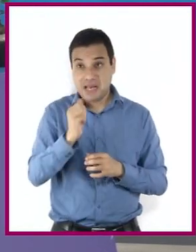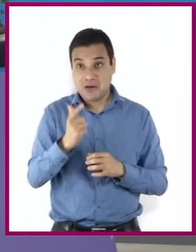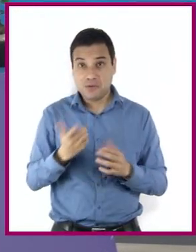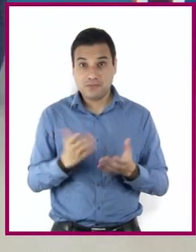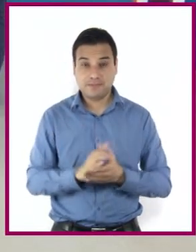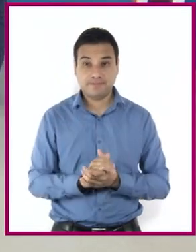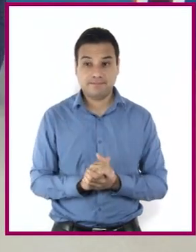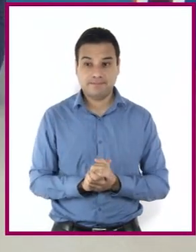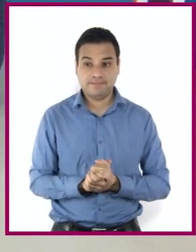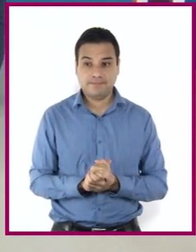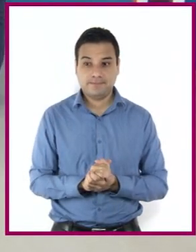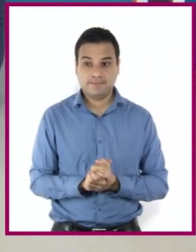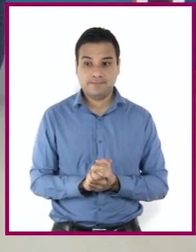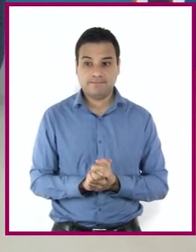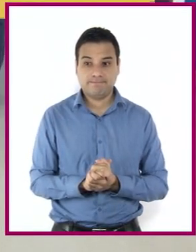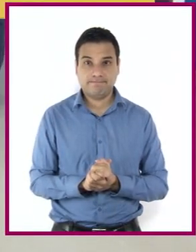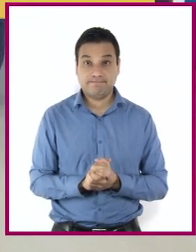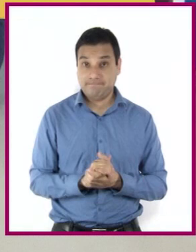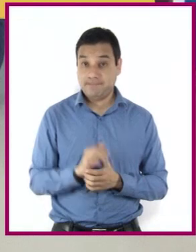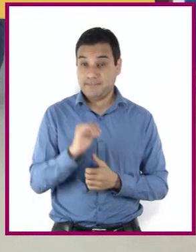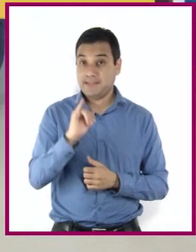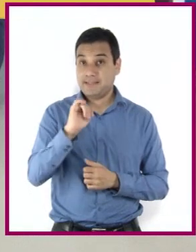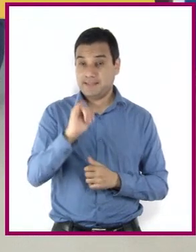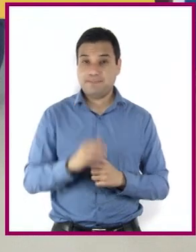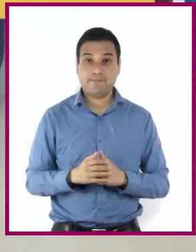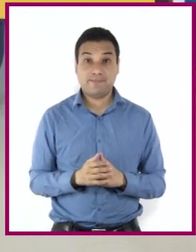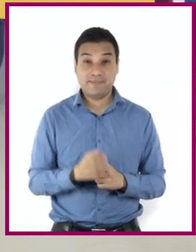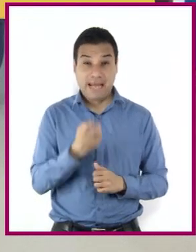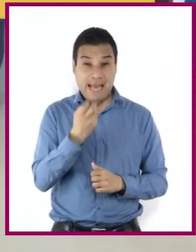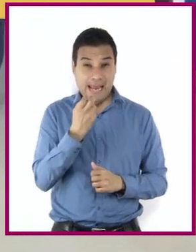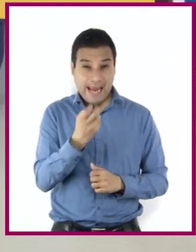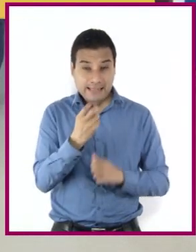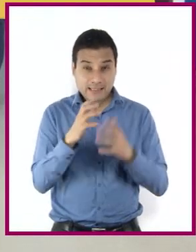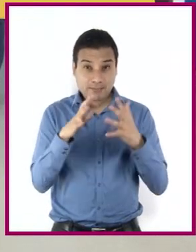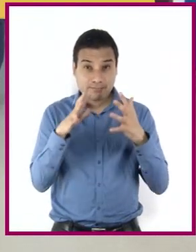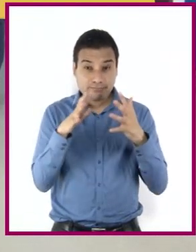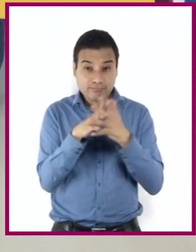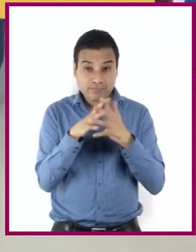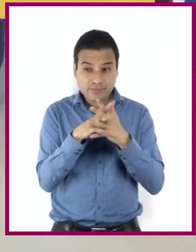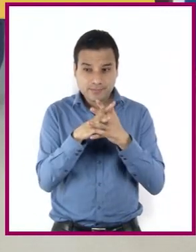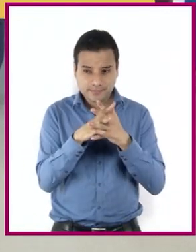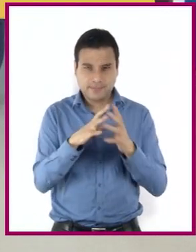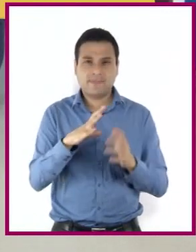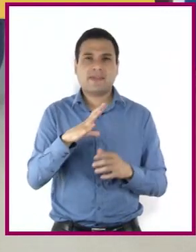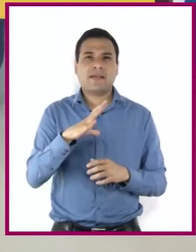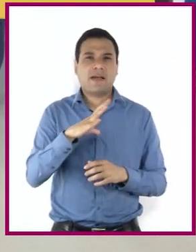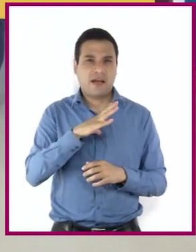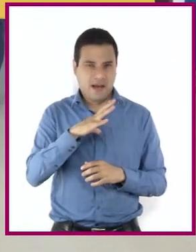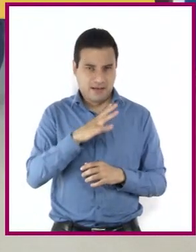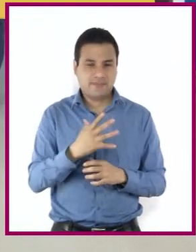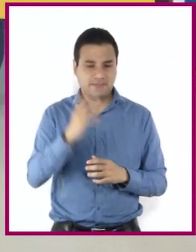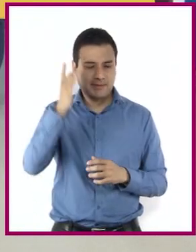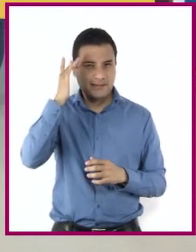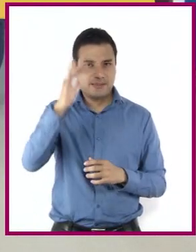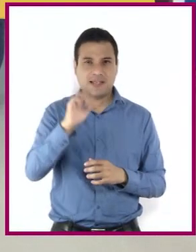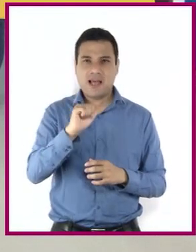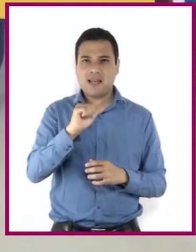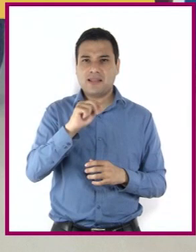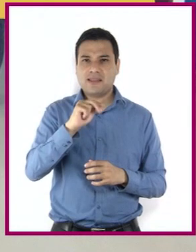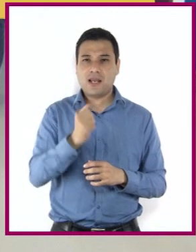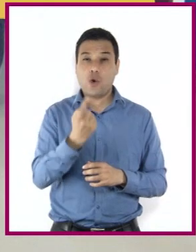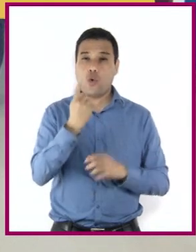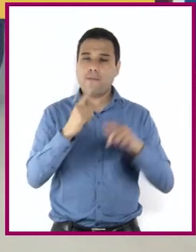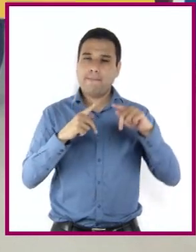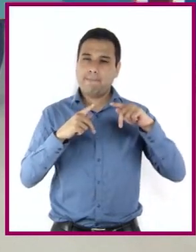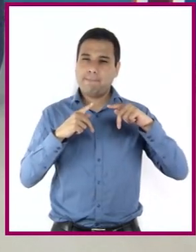mencionar? Claro que sí. En este conflicto armado participó Antonio López de Santana, uno de los personajes